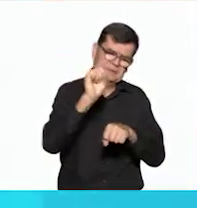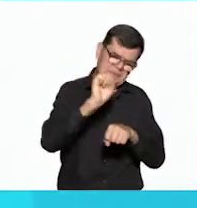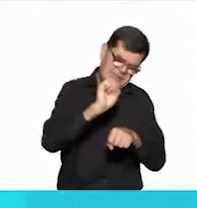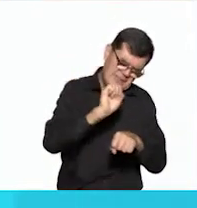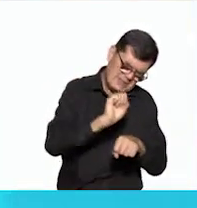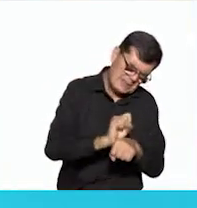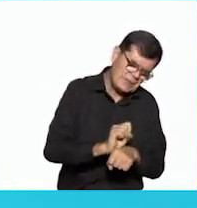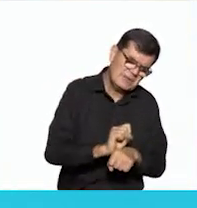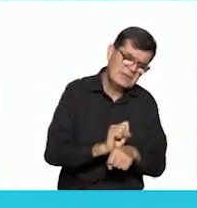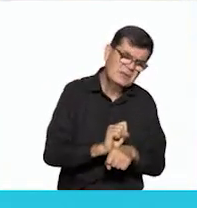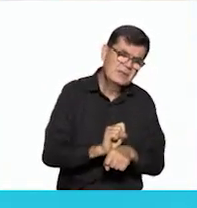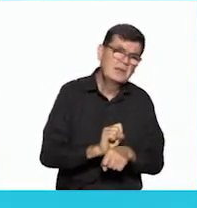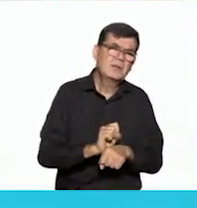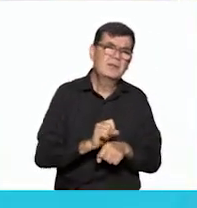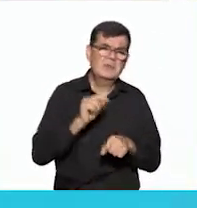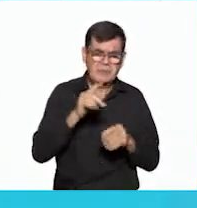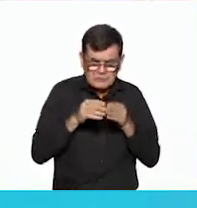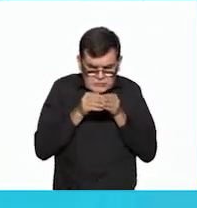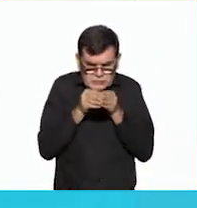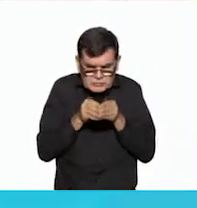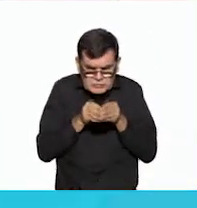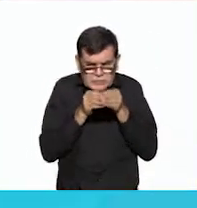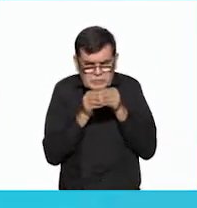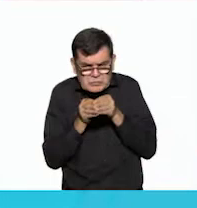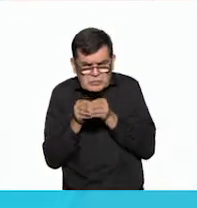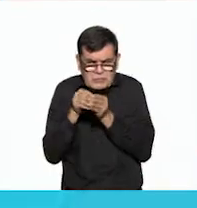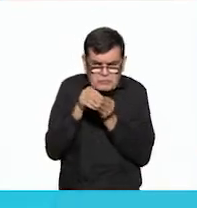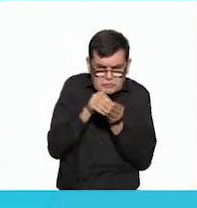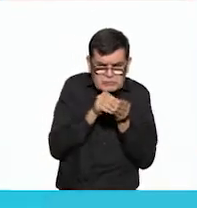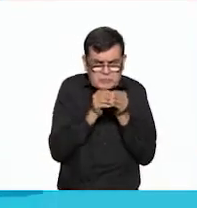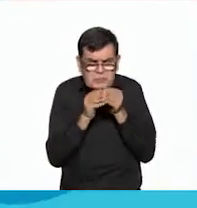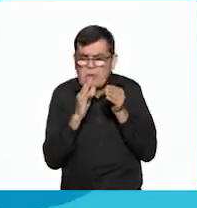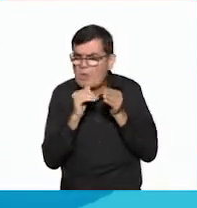1, 2, 3, 4, 5, 6, 7 semanas. Y el barquito